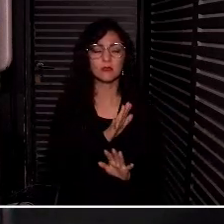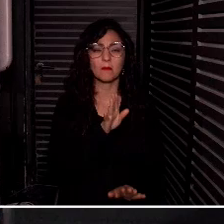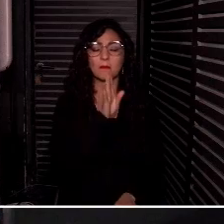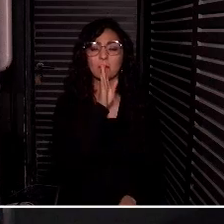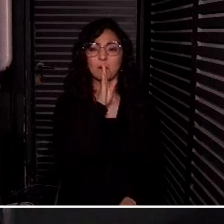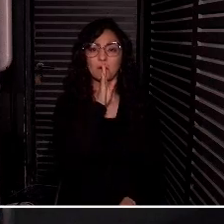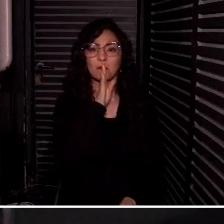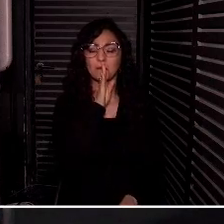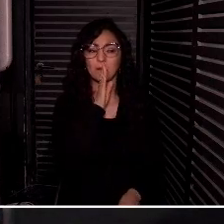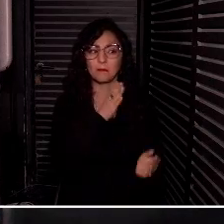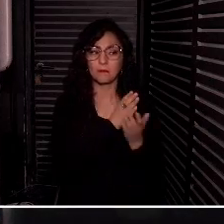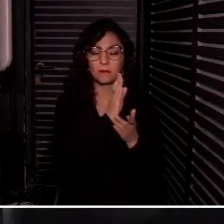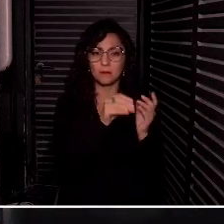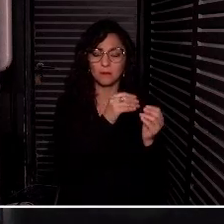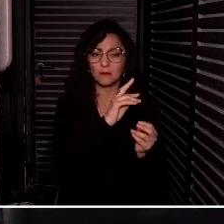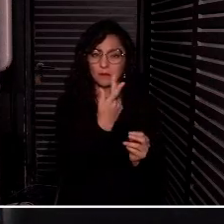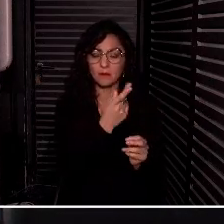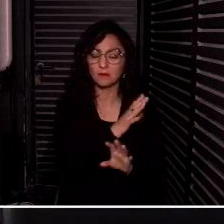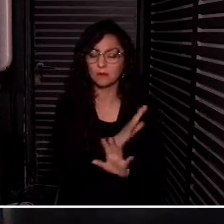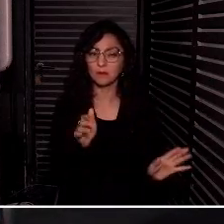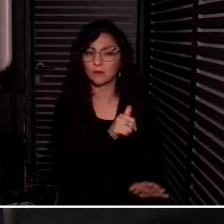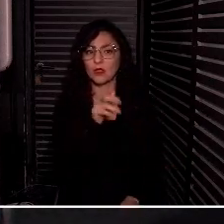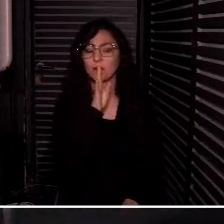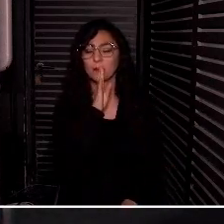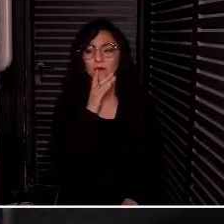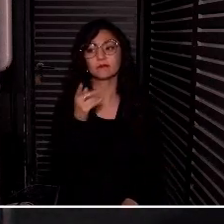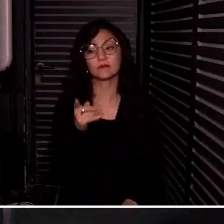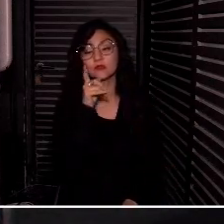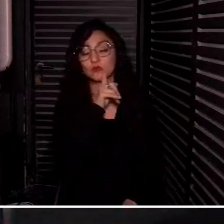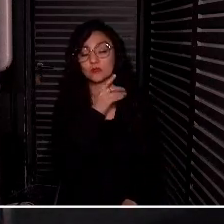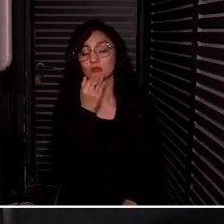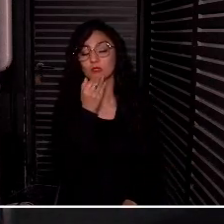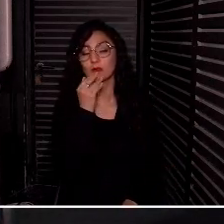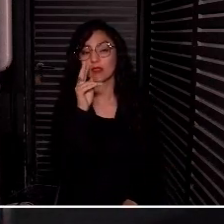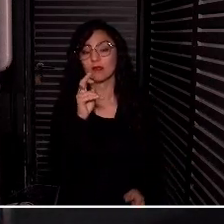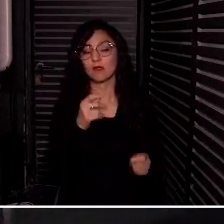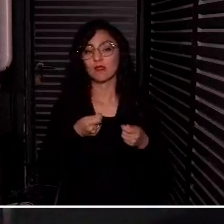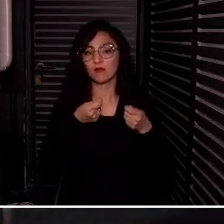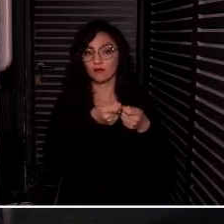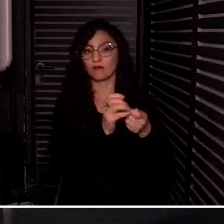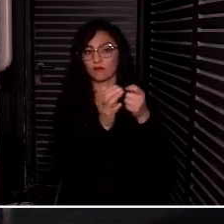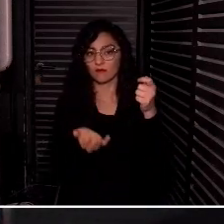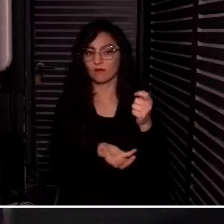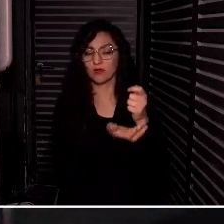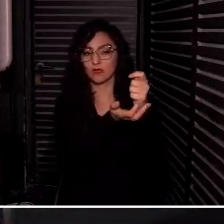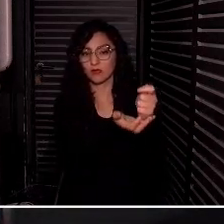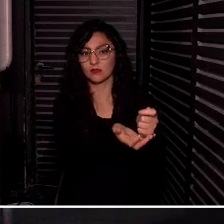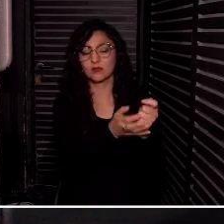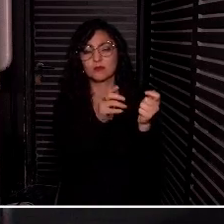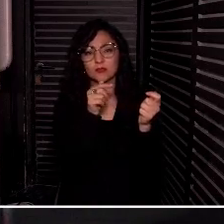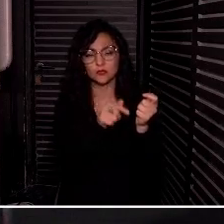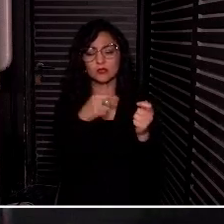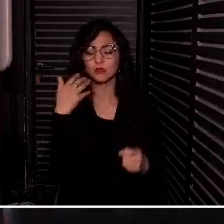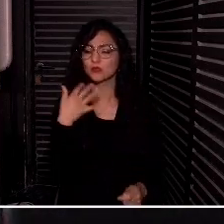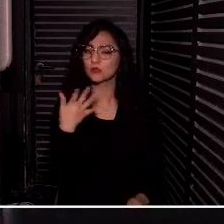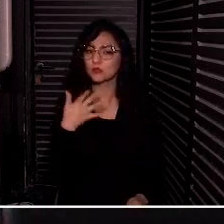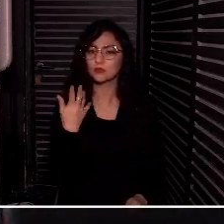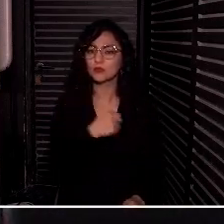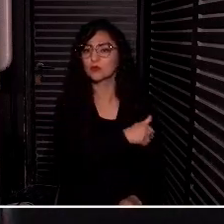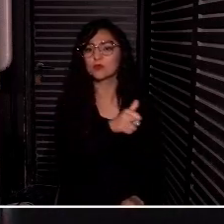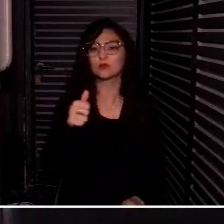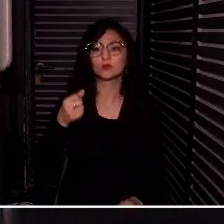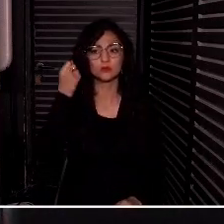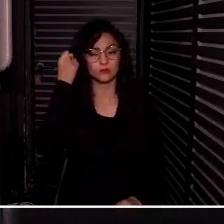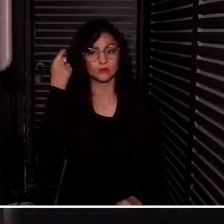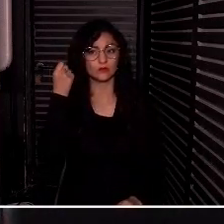cuando se produjo y un poco y con esto termino eh el tema del financiamiento Yo creo que el tema del financiamiento es una cuestión esencial yo creo que todo el mundo aquí